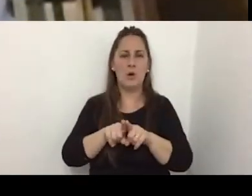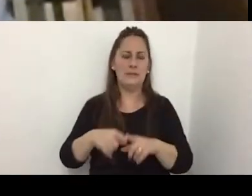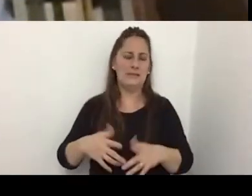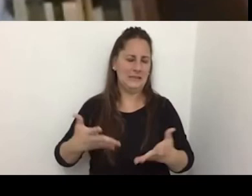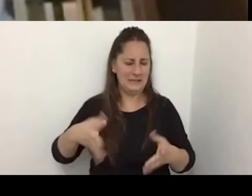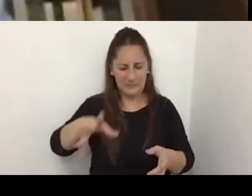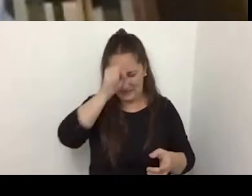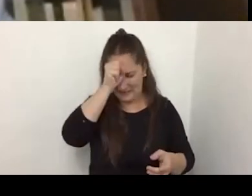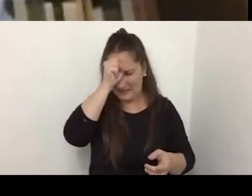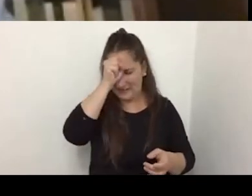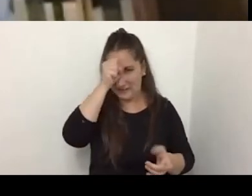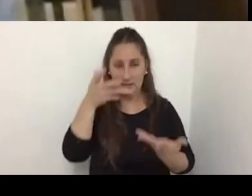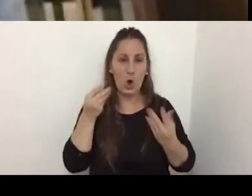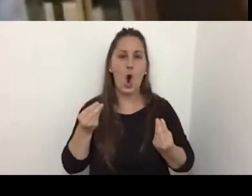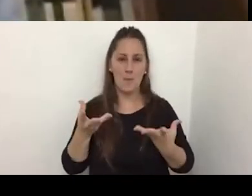visto